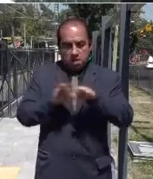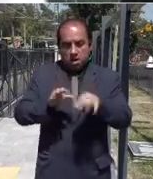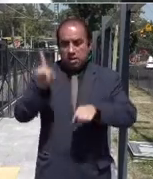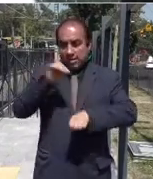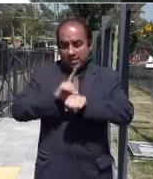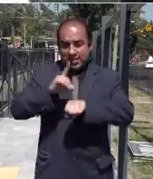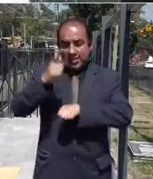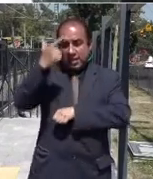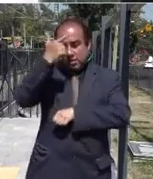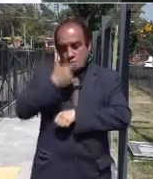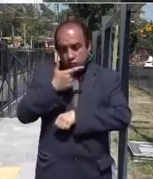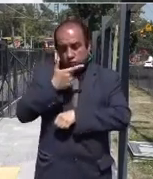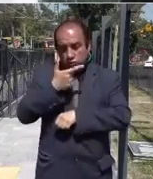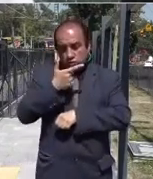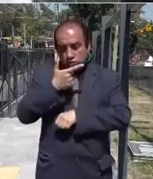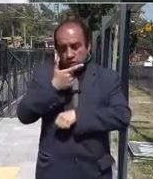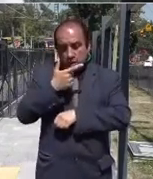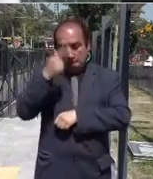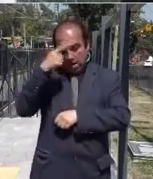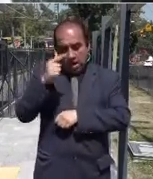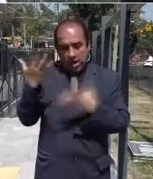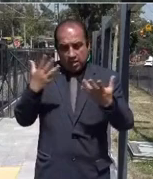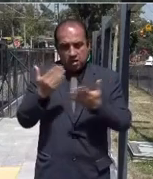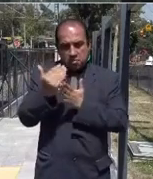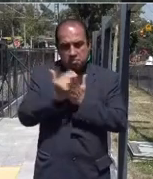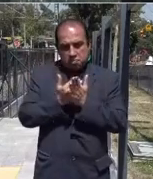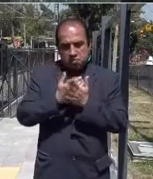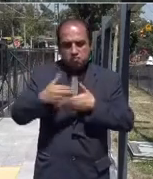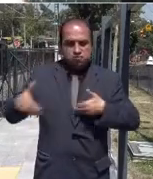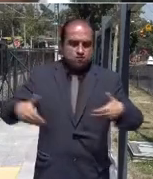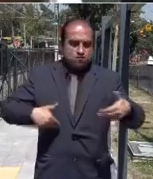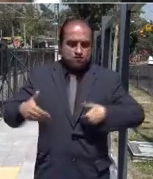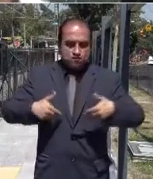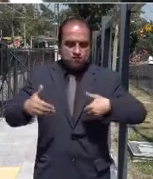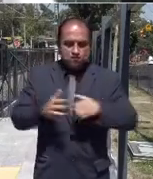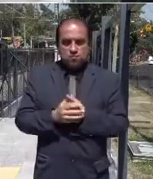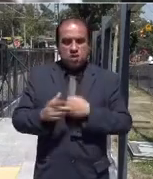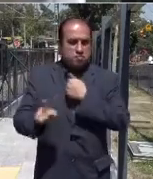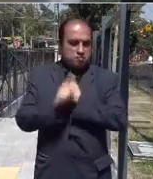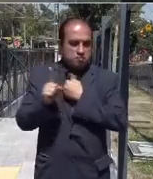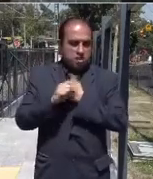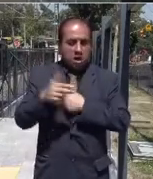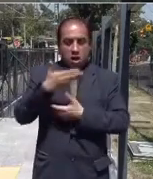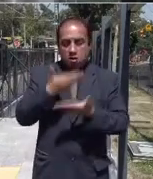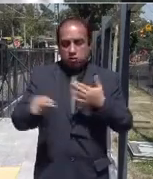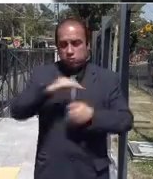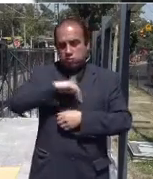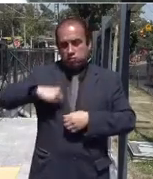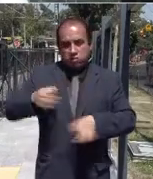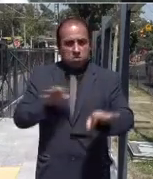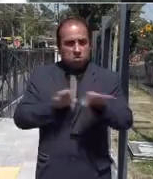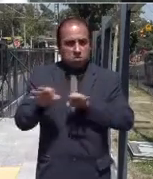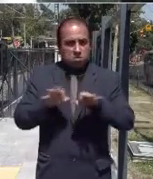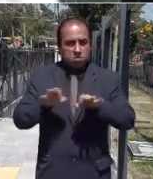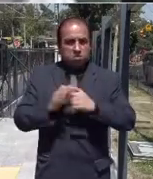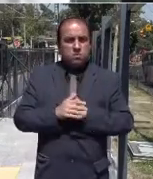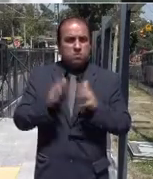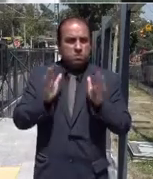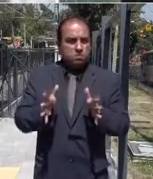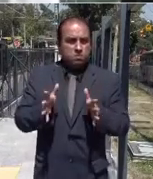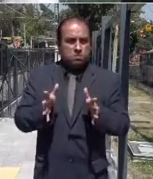noche para causar las menores molestias e inconvenientes. Hoy estamos trabajando ya en